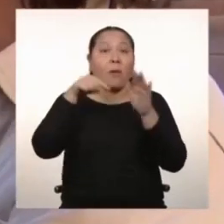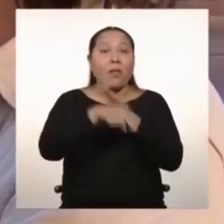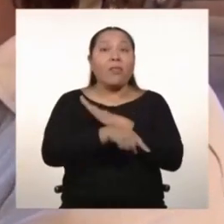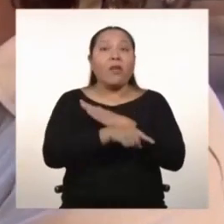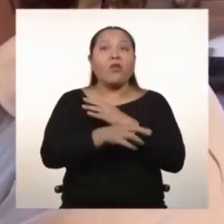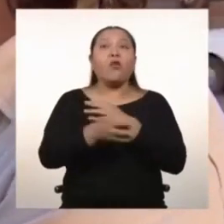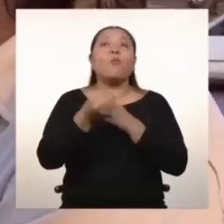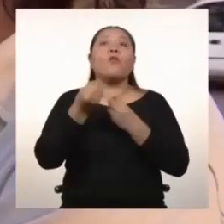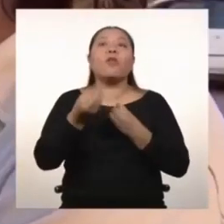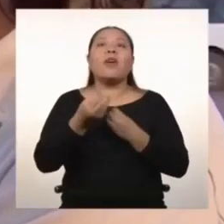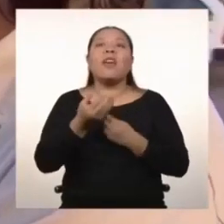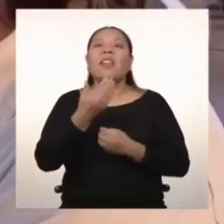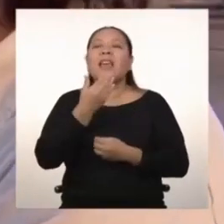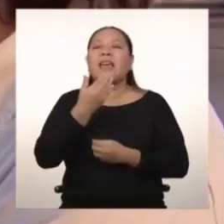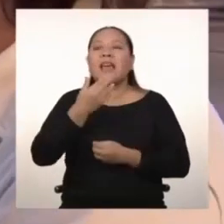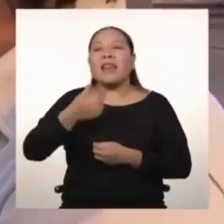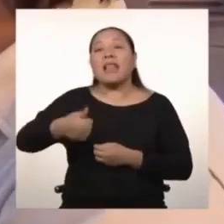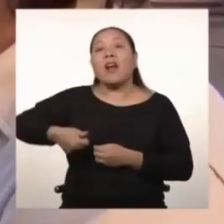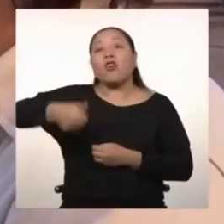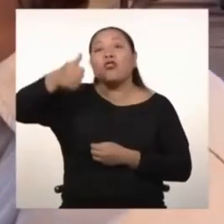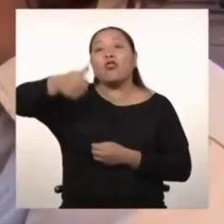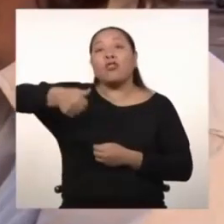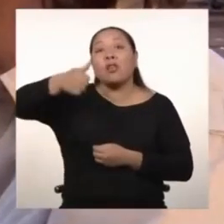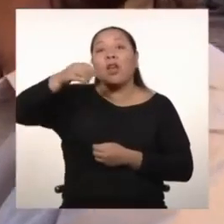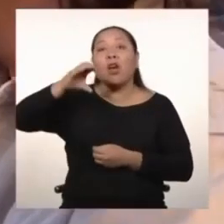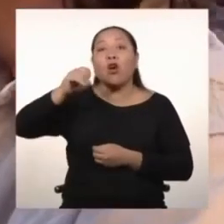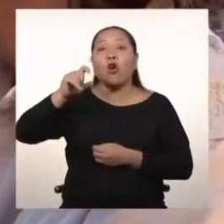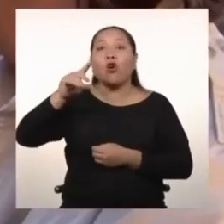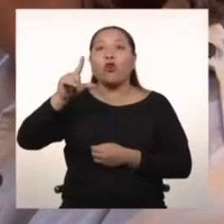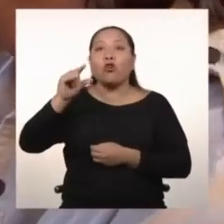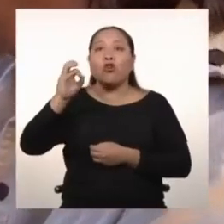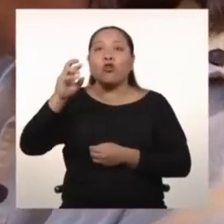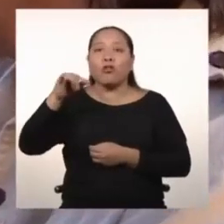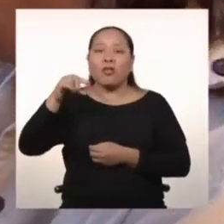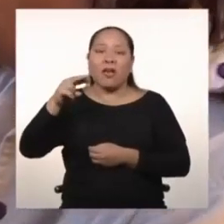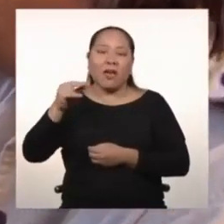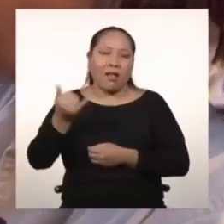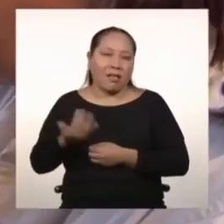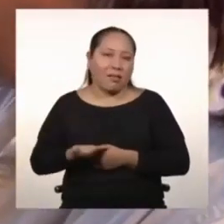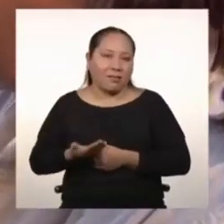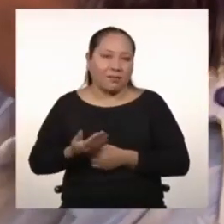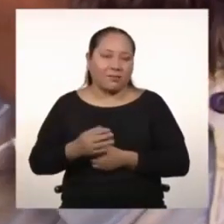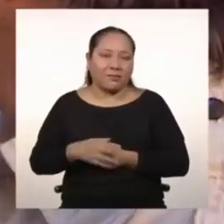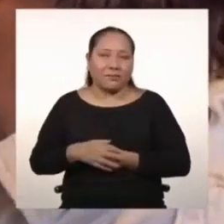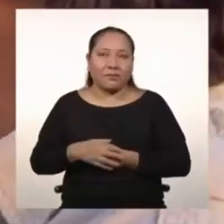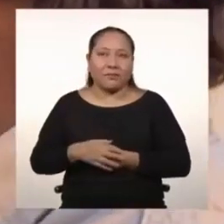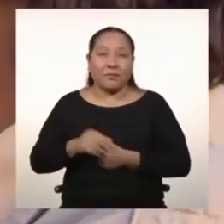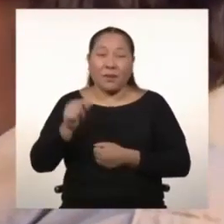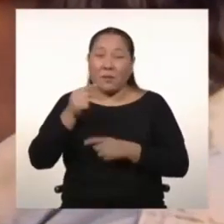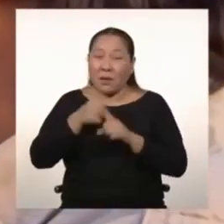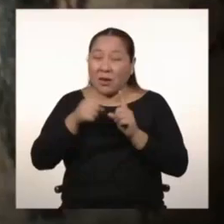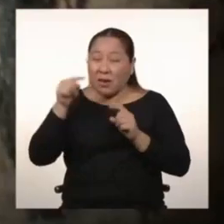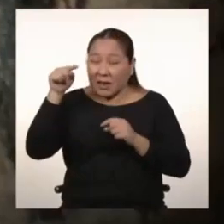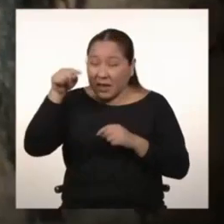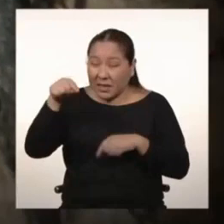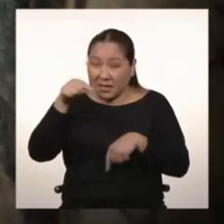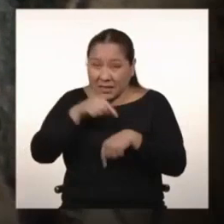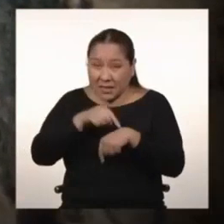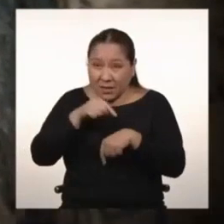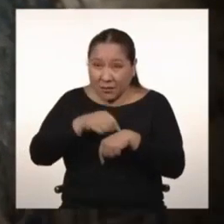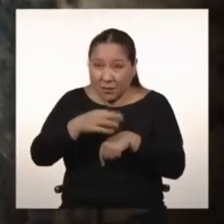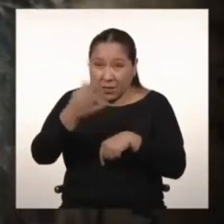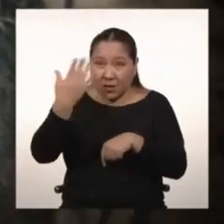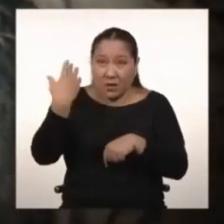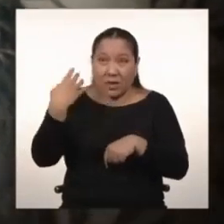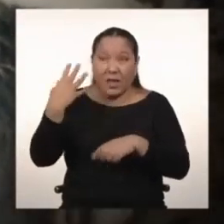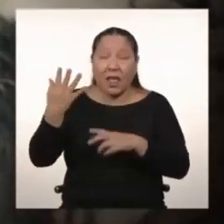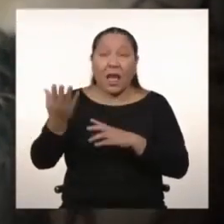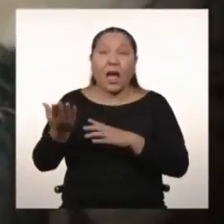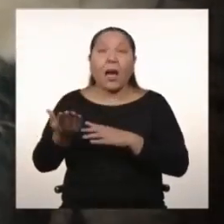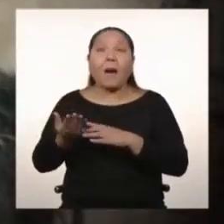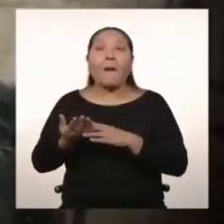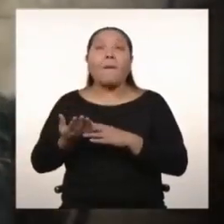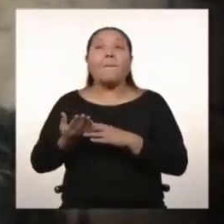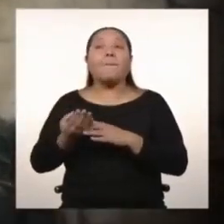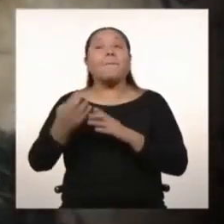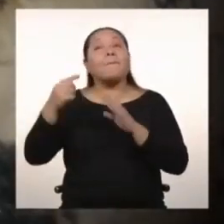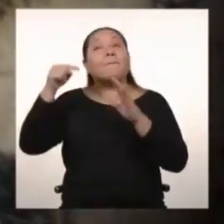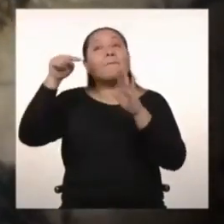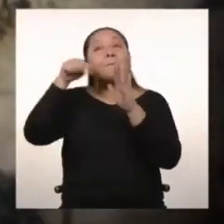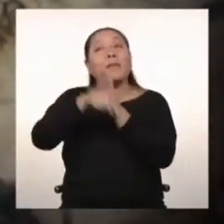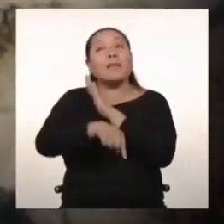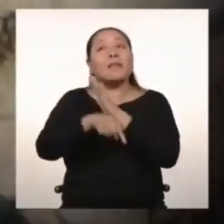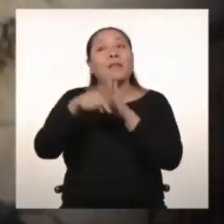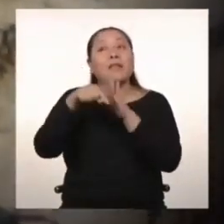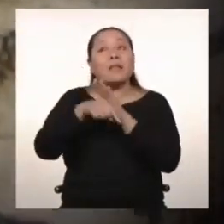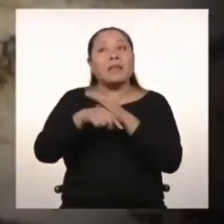viene de las autoridades coloniales, en este caso de Areche, ¿no? Pero en ese momento la muerte del corregidor en